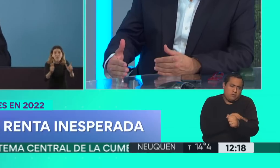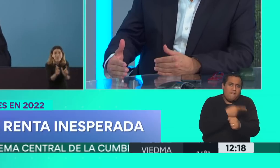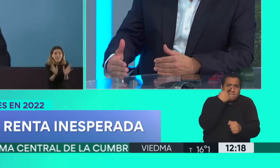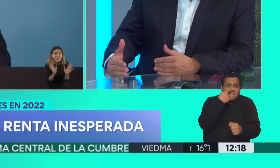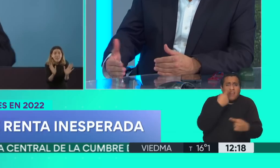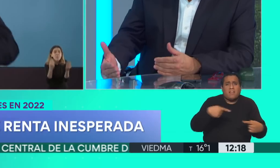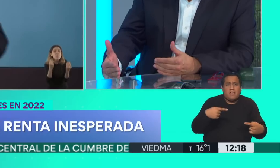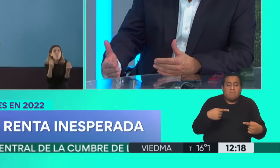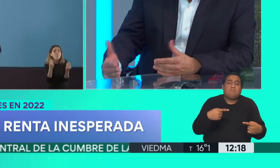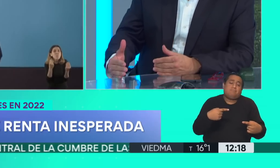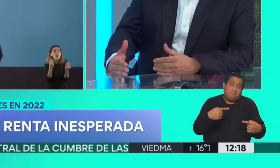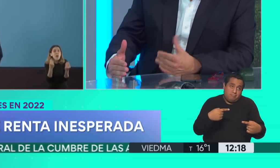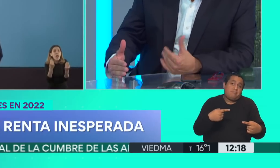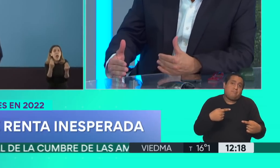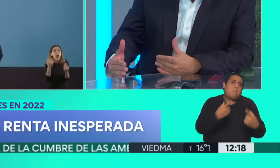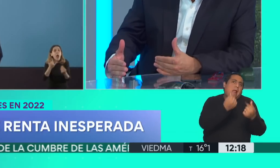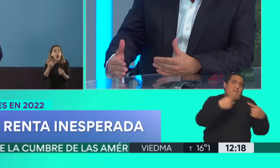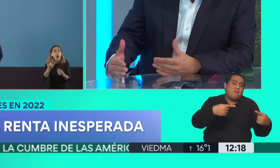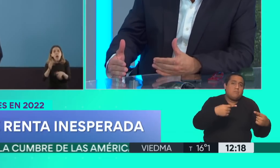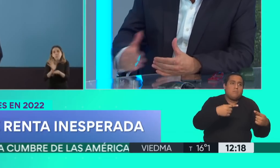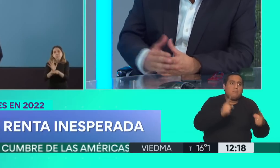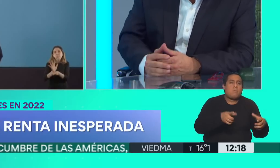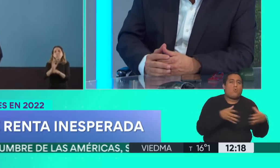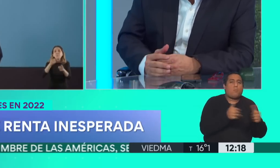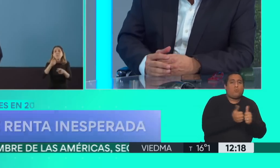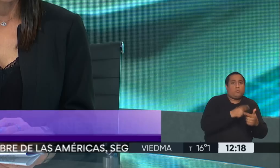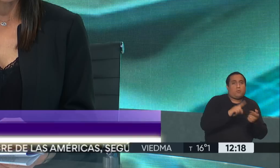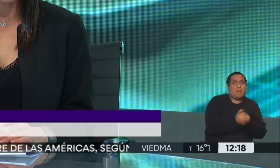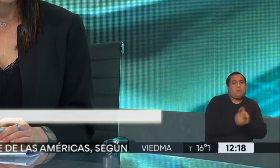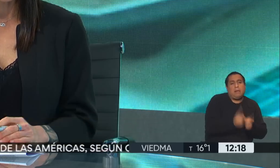Juntos por el Cambio, que es donde más cómodo se siente, sin duda, ¿no? Gracias, Raúl.